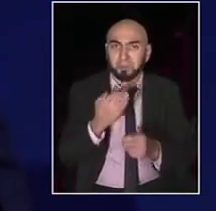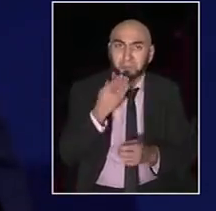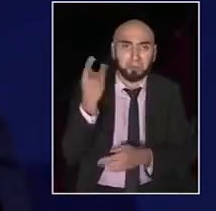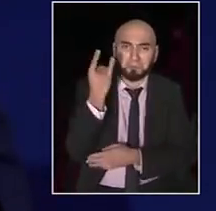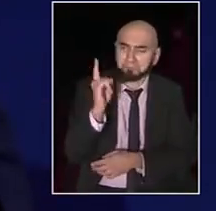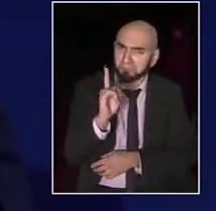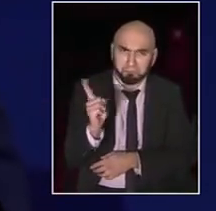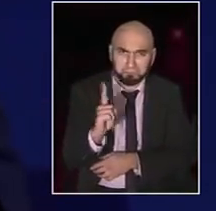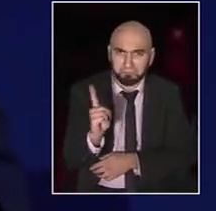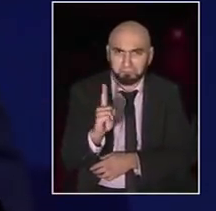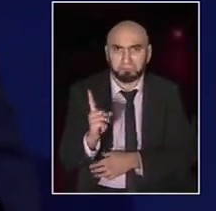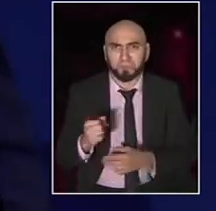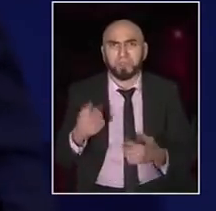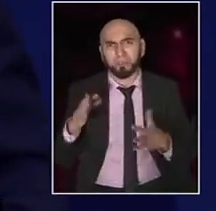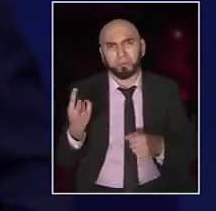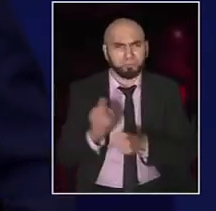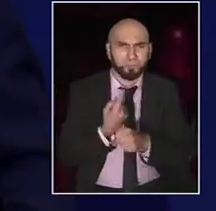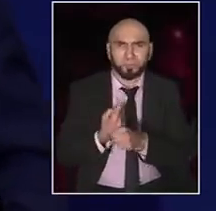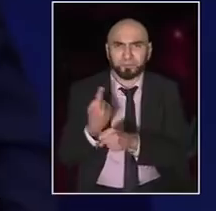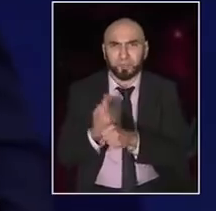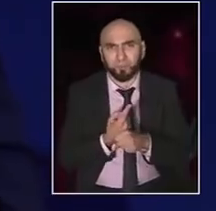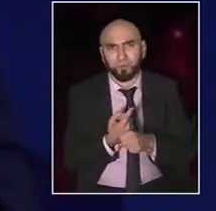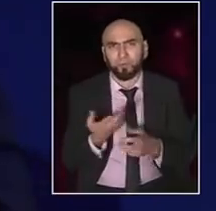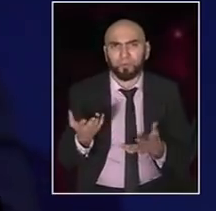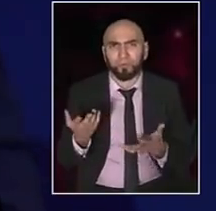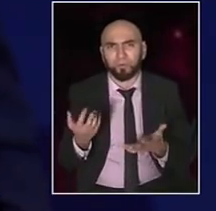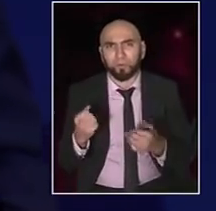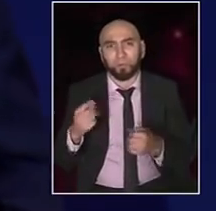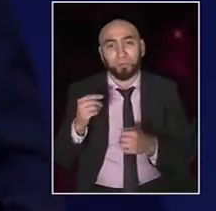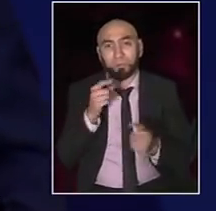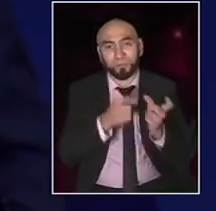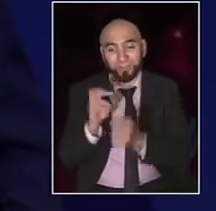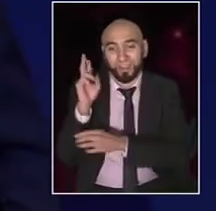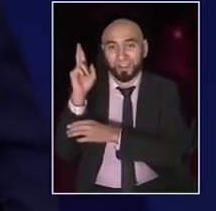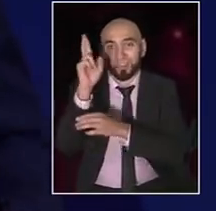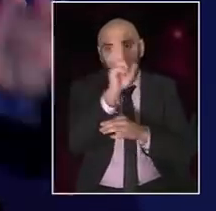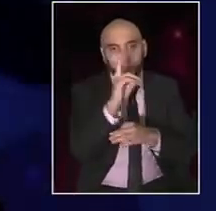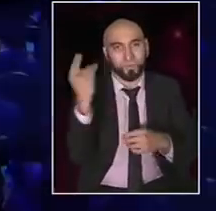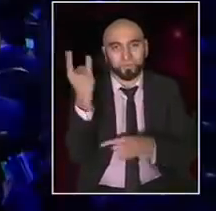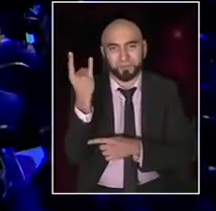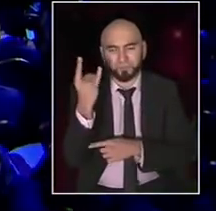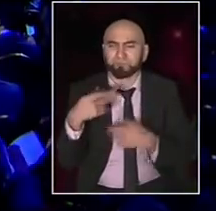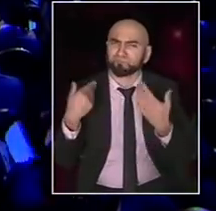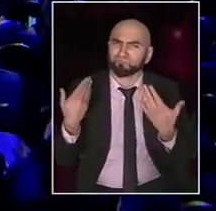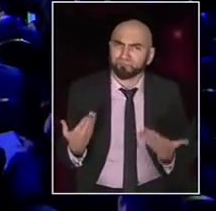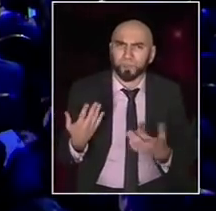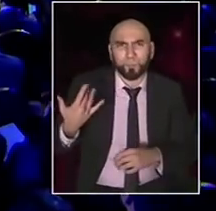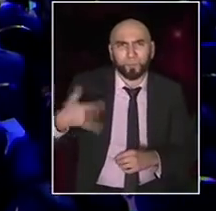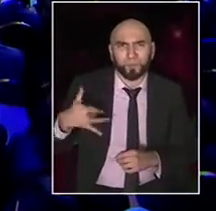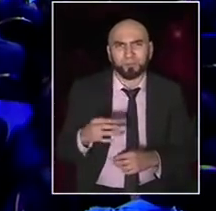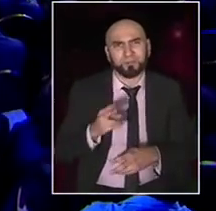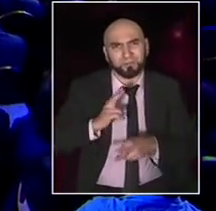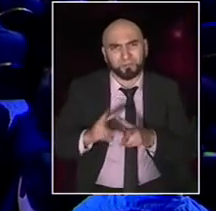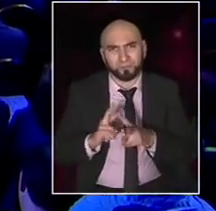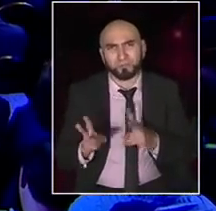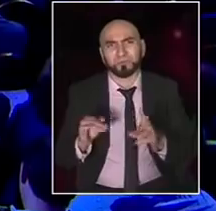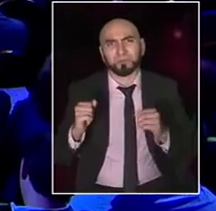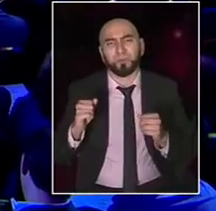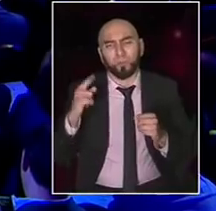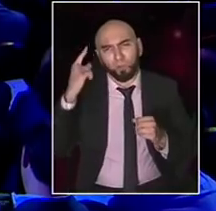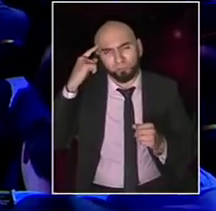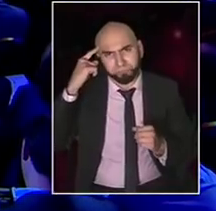tampoco. Lo hemos discutido con los rectores acá. Y por eso que es tan importante generar polos de pensamiento